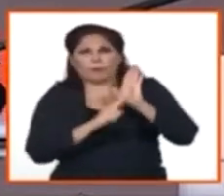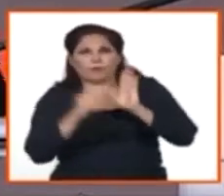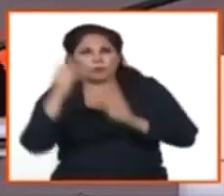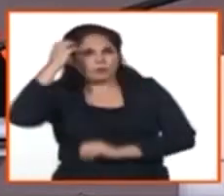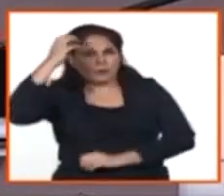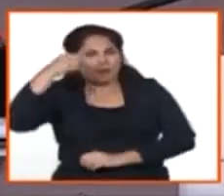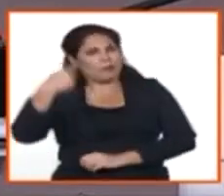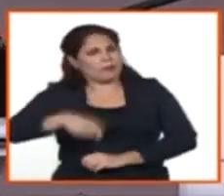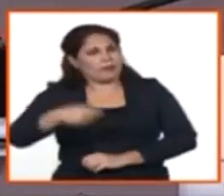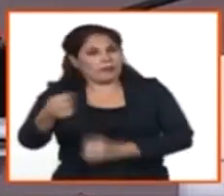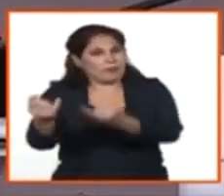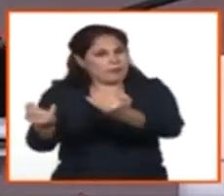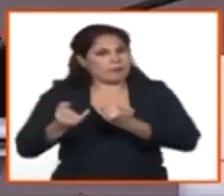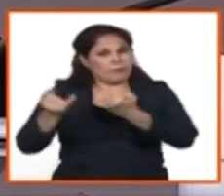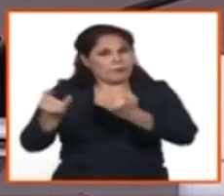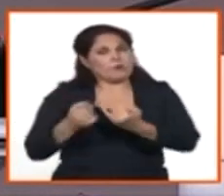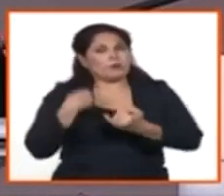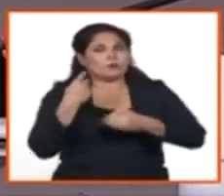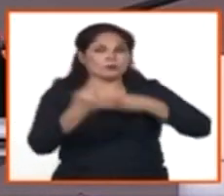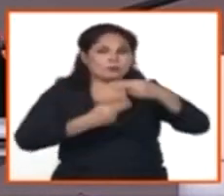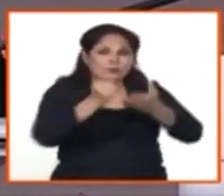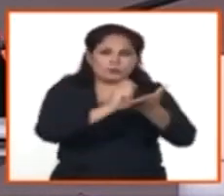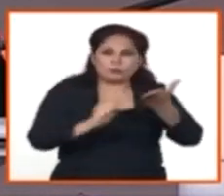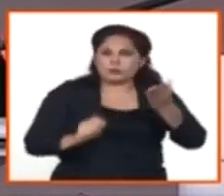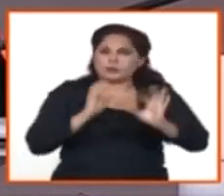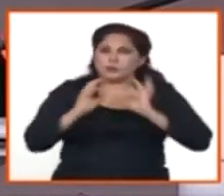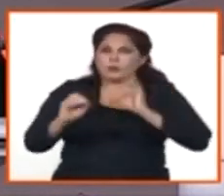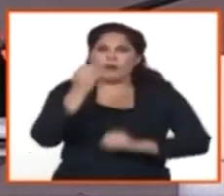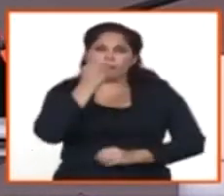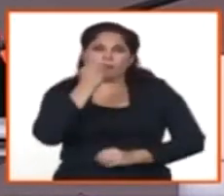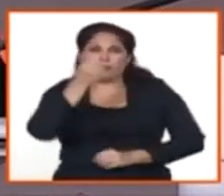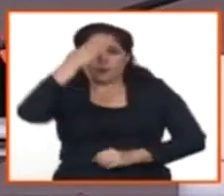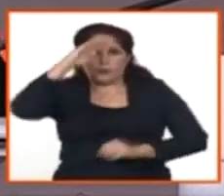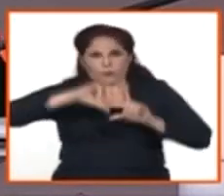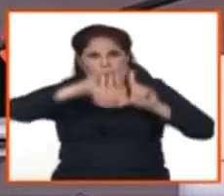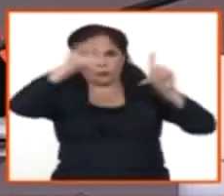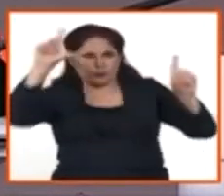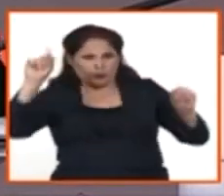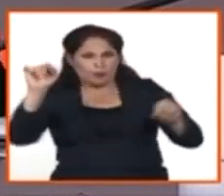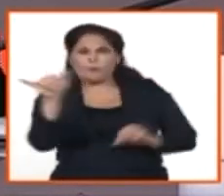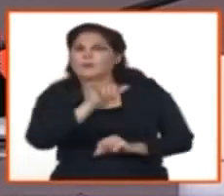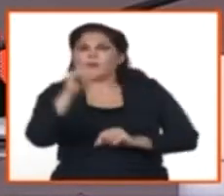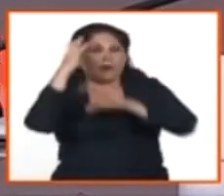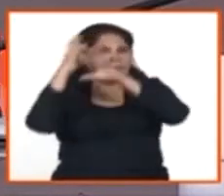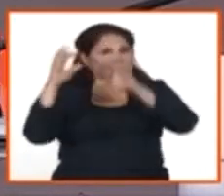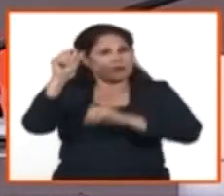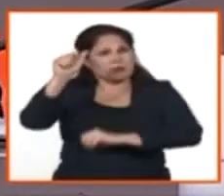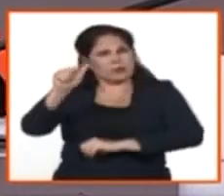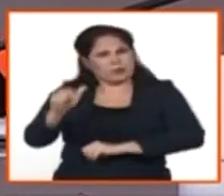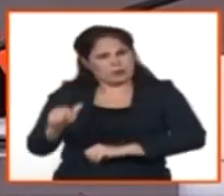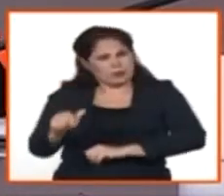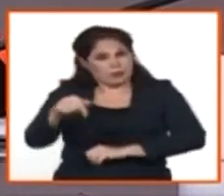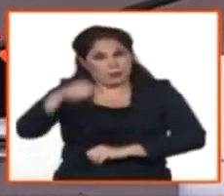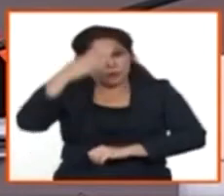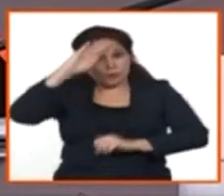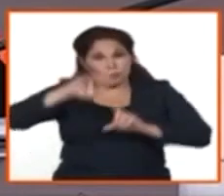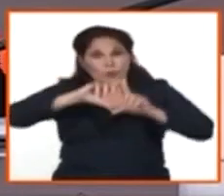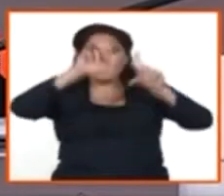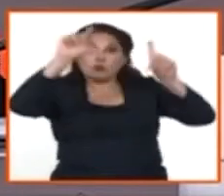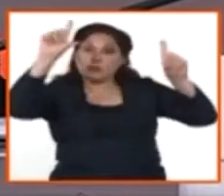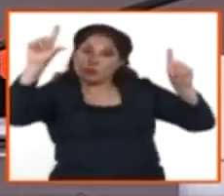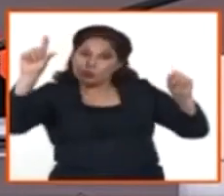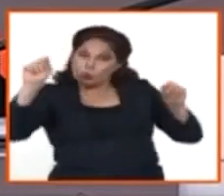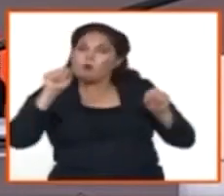que ver, por supuesto, con la seguridad alimentaria del país, pero también la ciencia en Cuba, que tiene